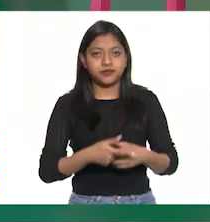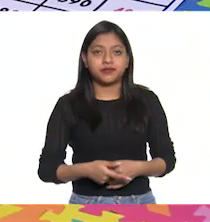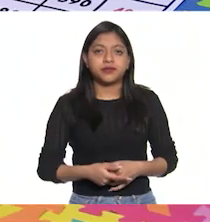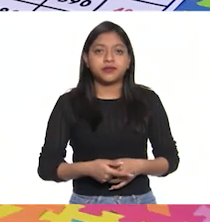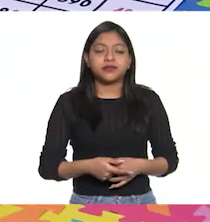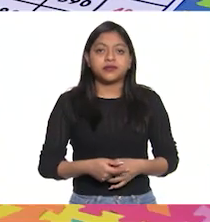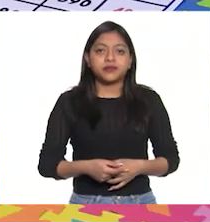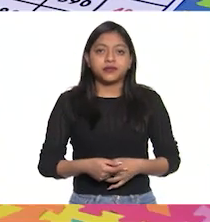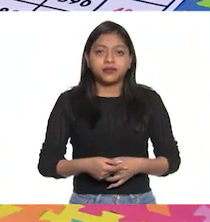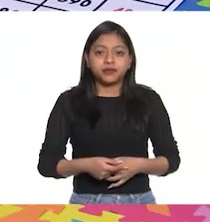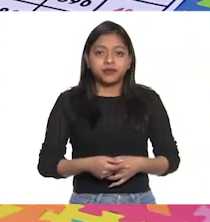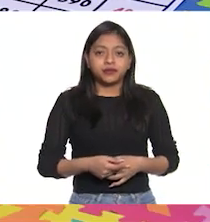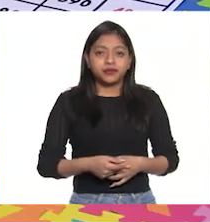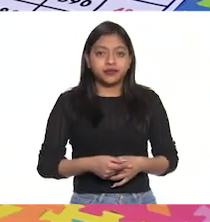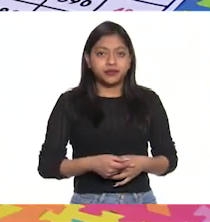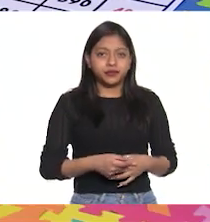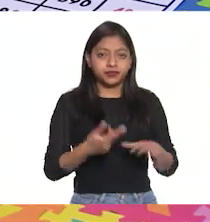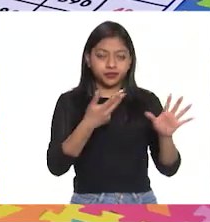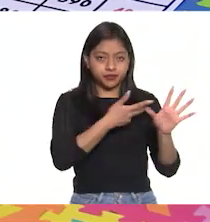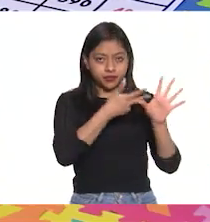700,